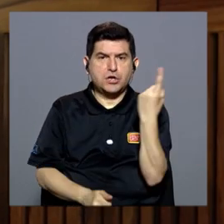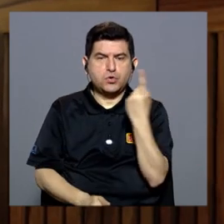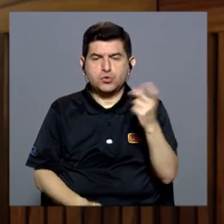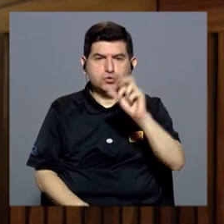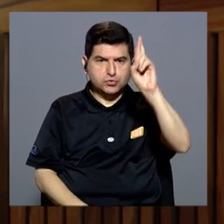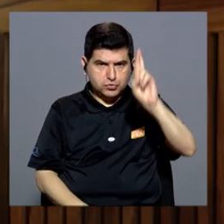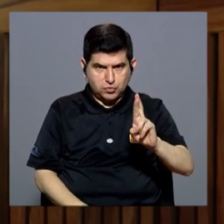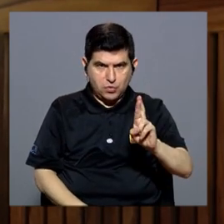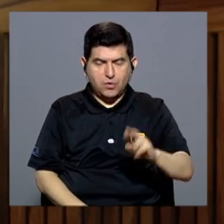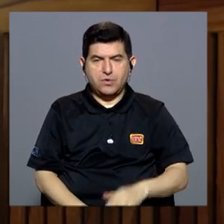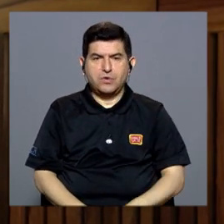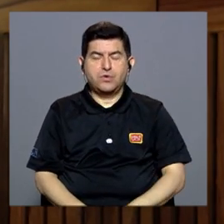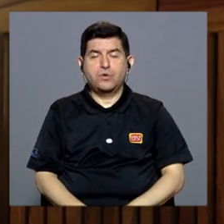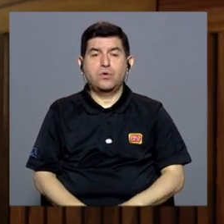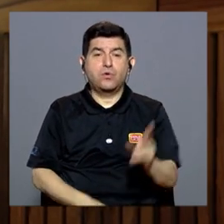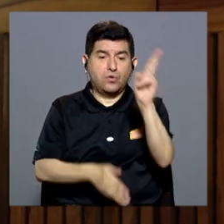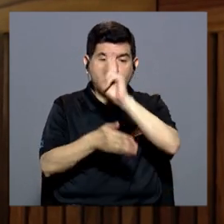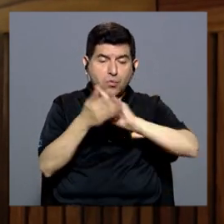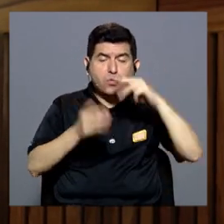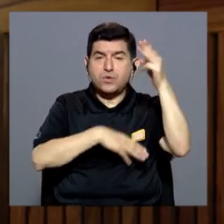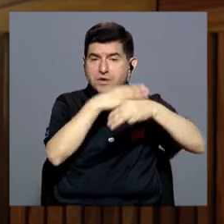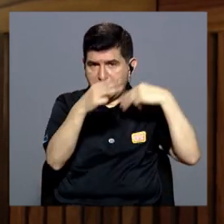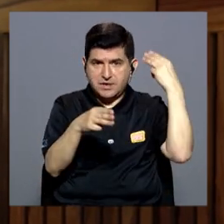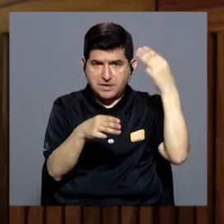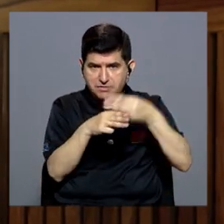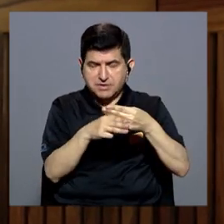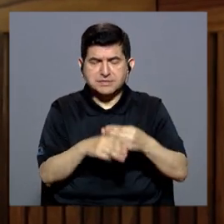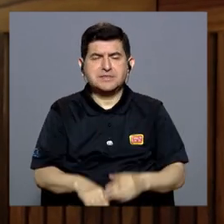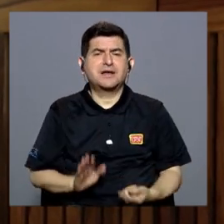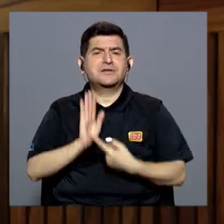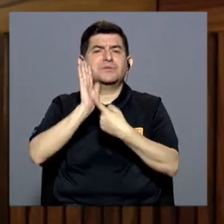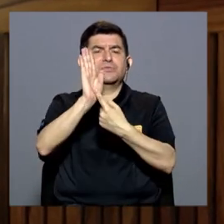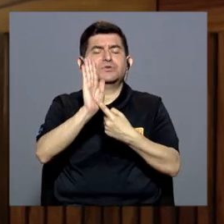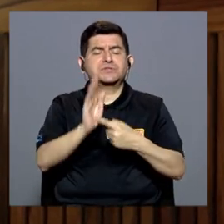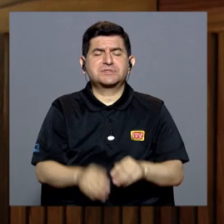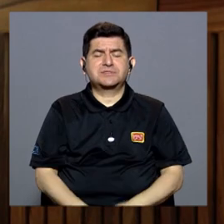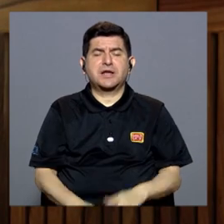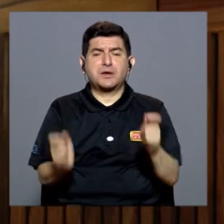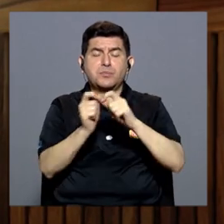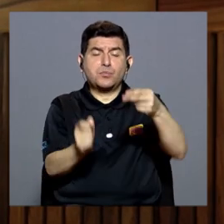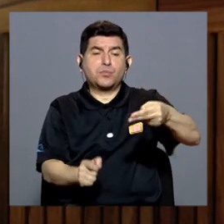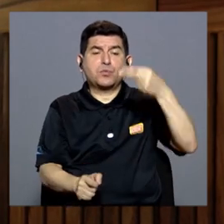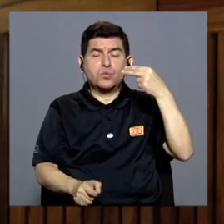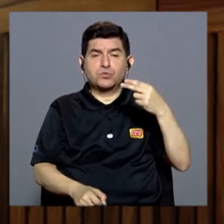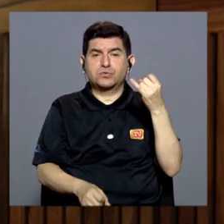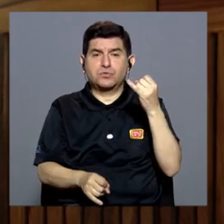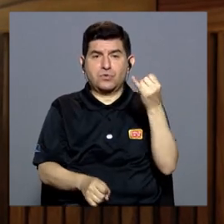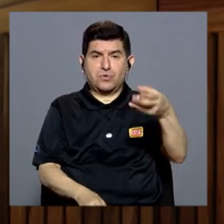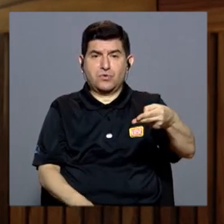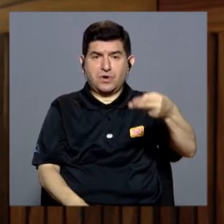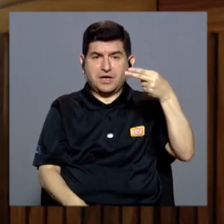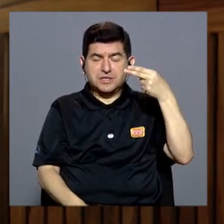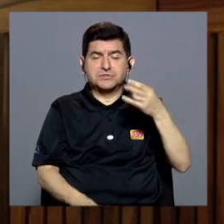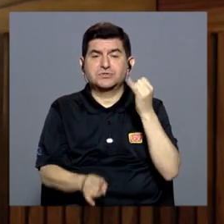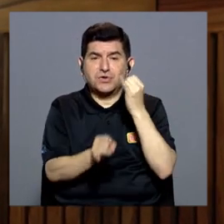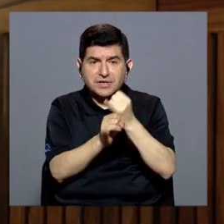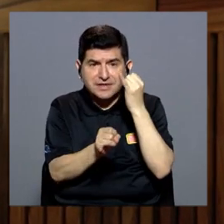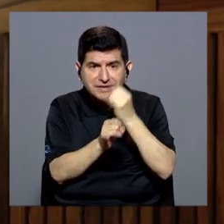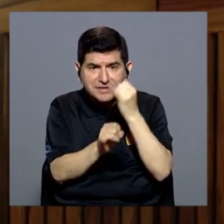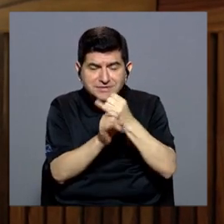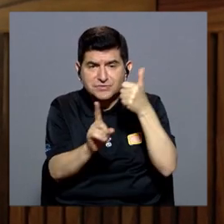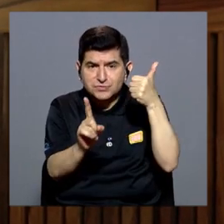las universidades en el mundo, han marcado hitos en la historia institucional de la universidad